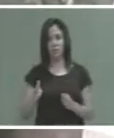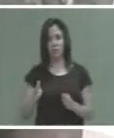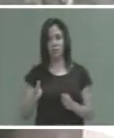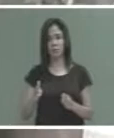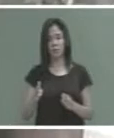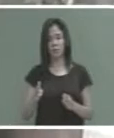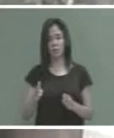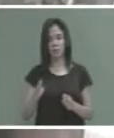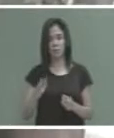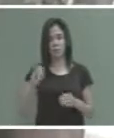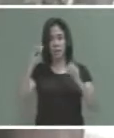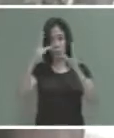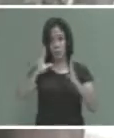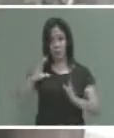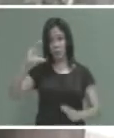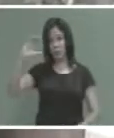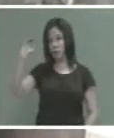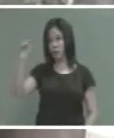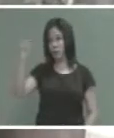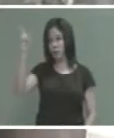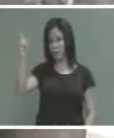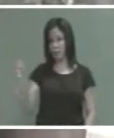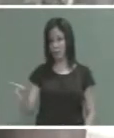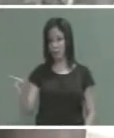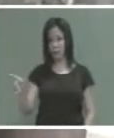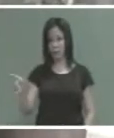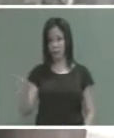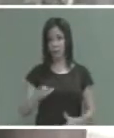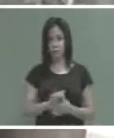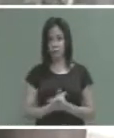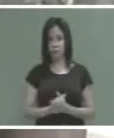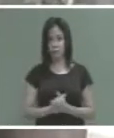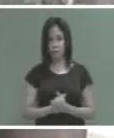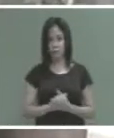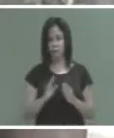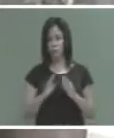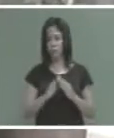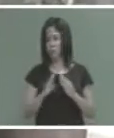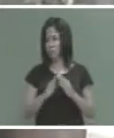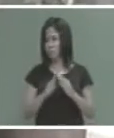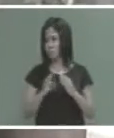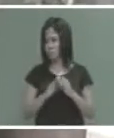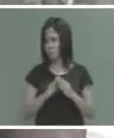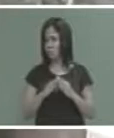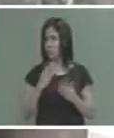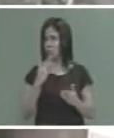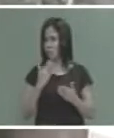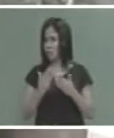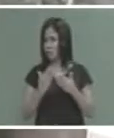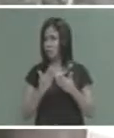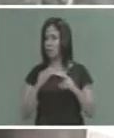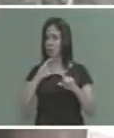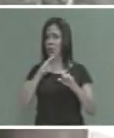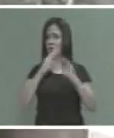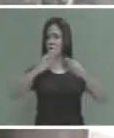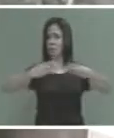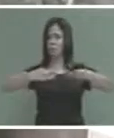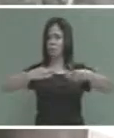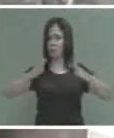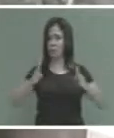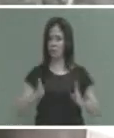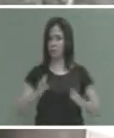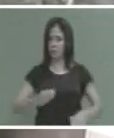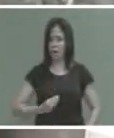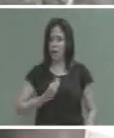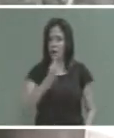El maestro Carlos Arboleda ha sido sumamente generoso con la cultura panameña, pienso yo, de querer donar